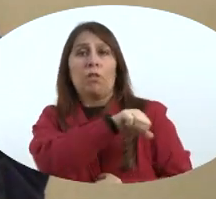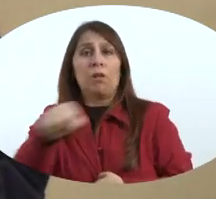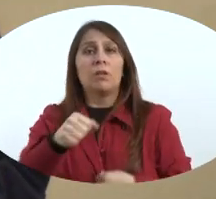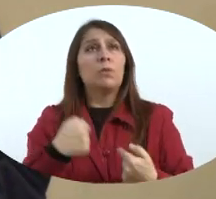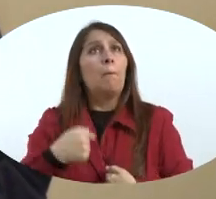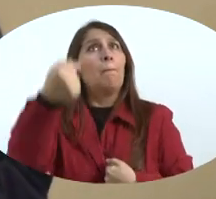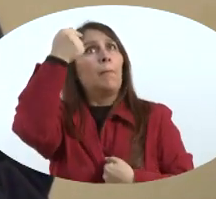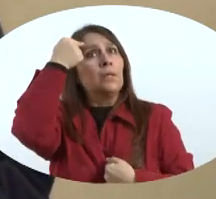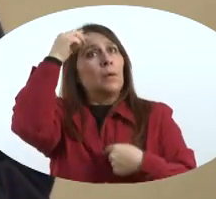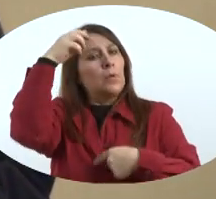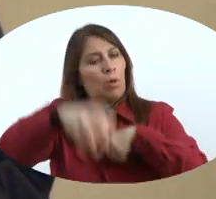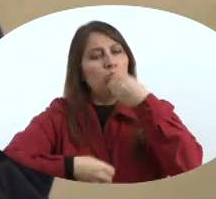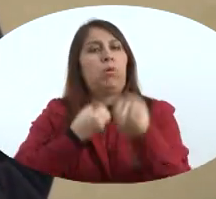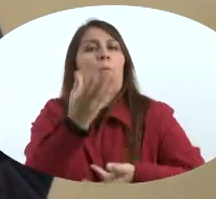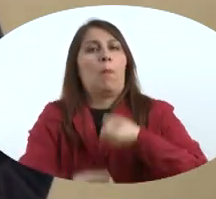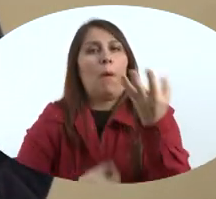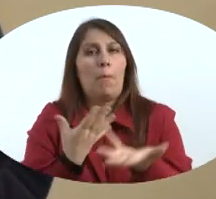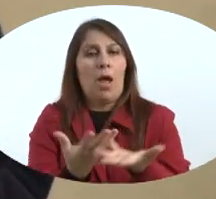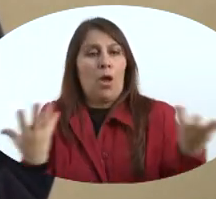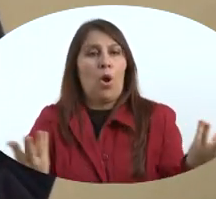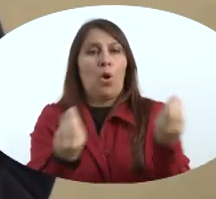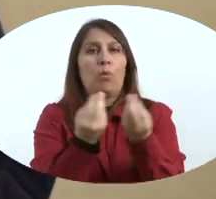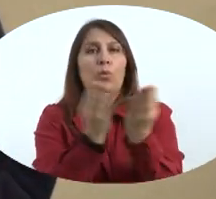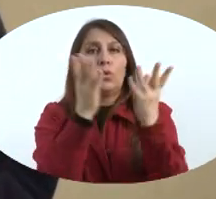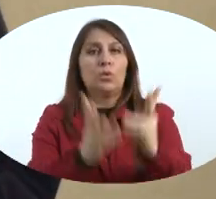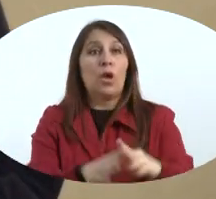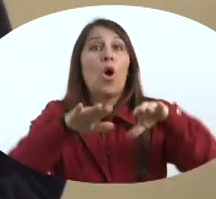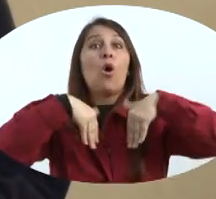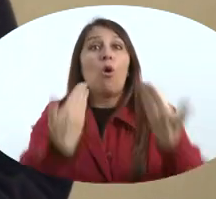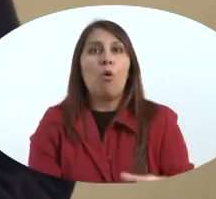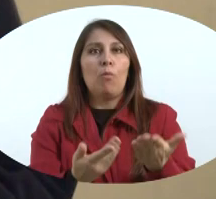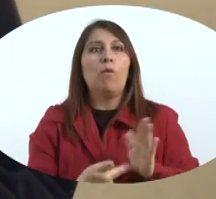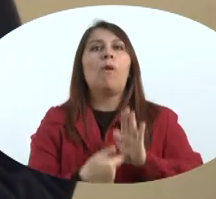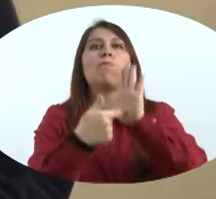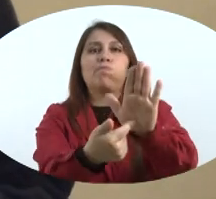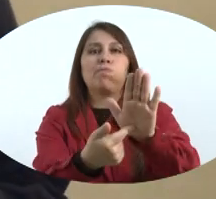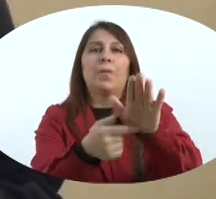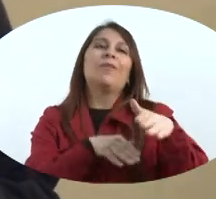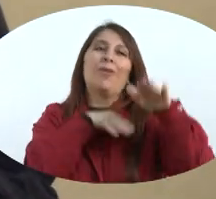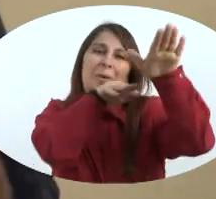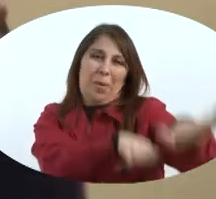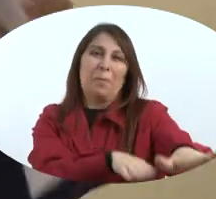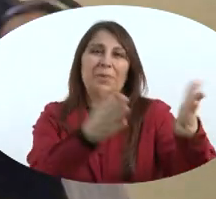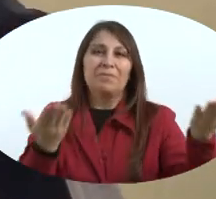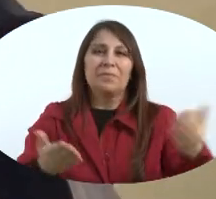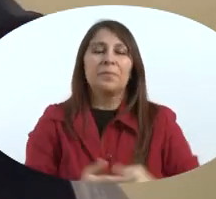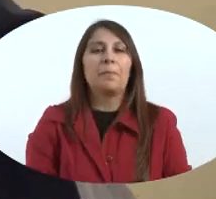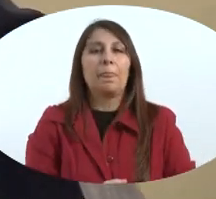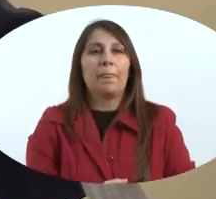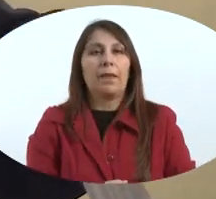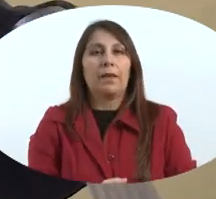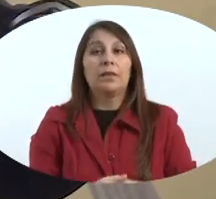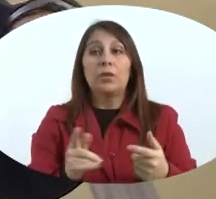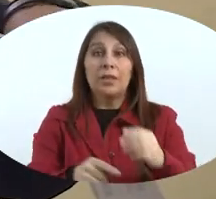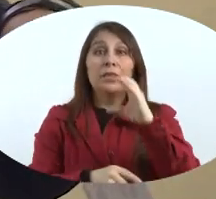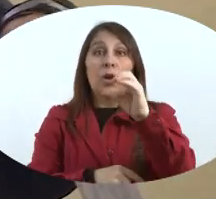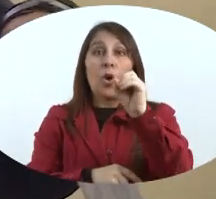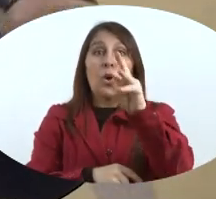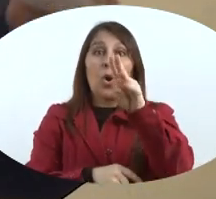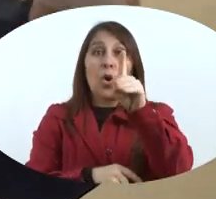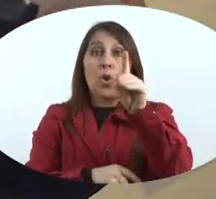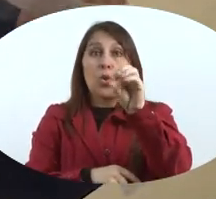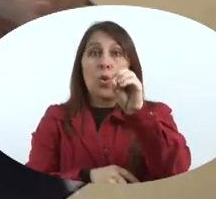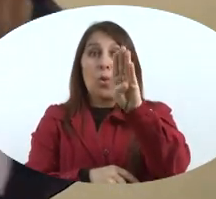pensamiento propio y los cuerpos universitarios por medio de sus representantes es decir gracias al movimiento de córdoba que inició a